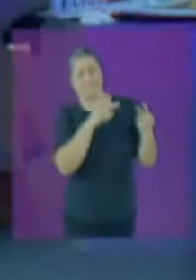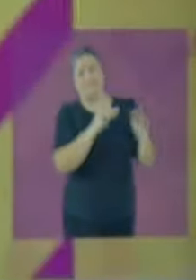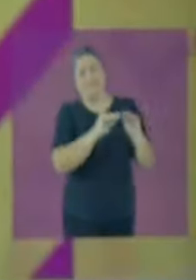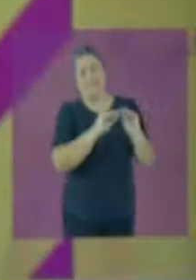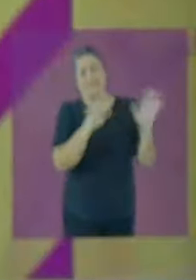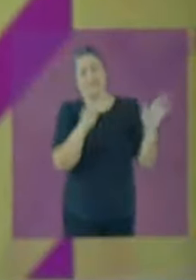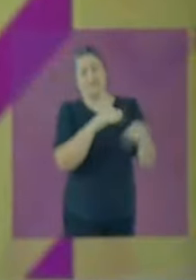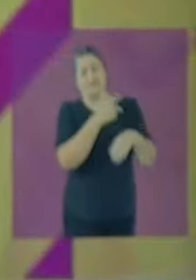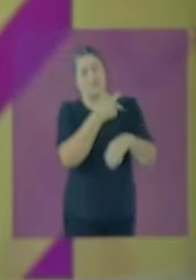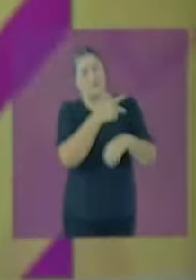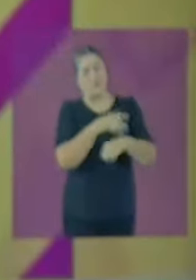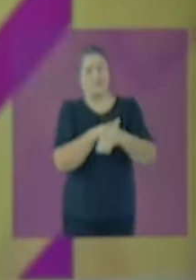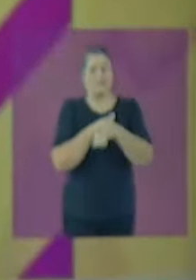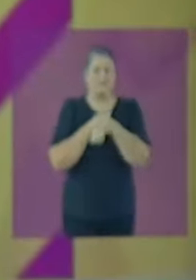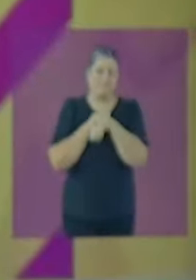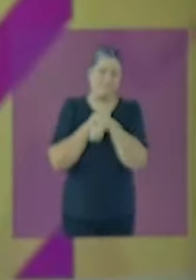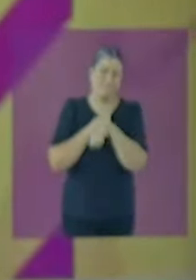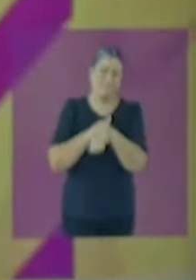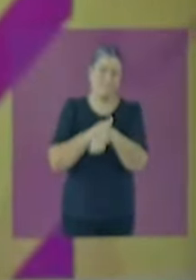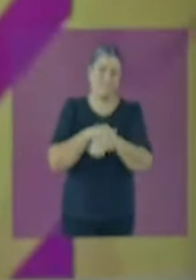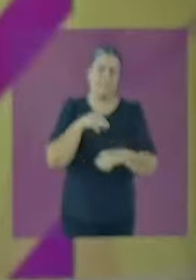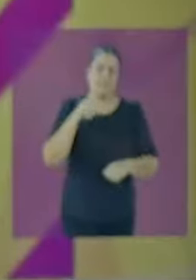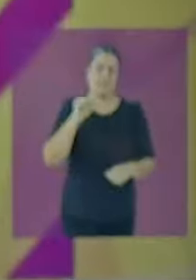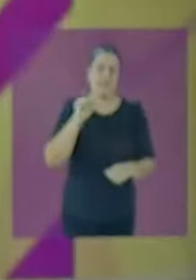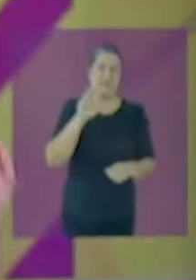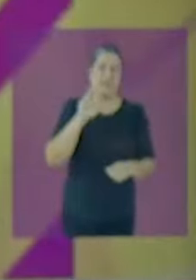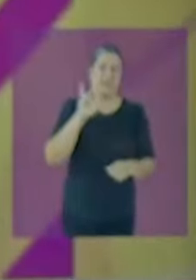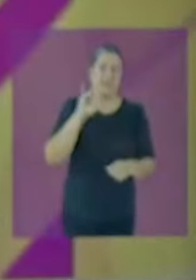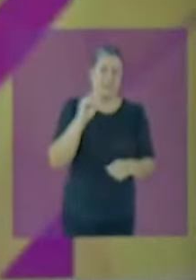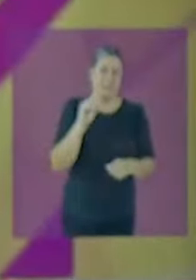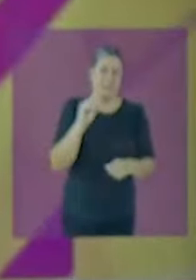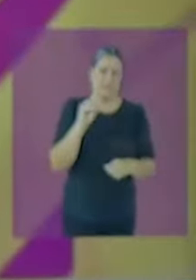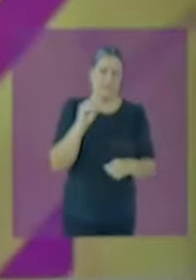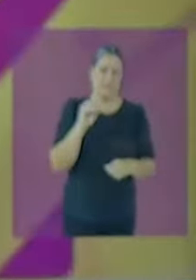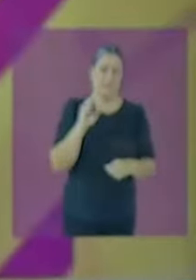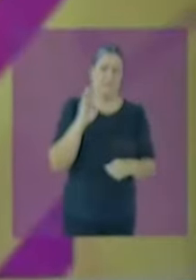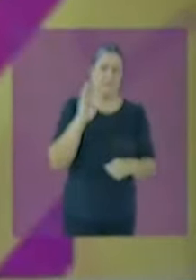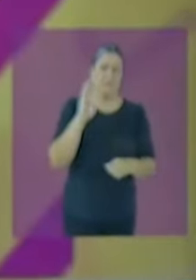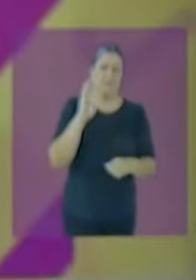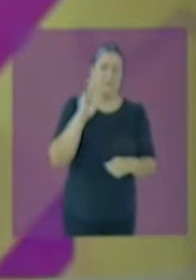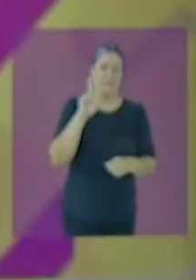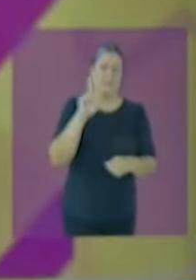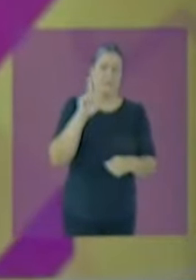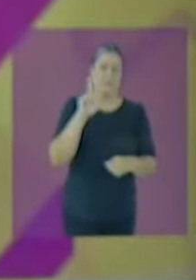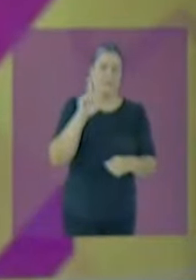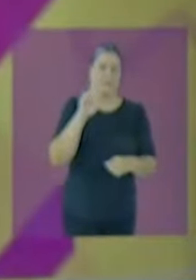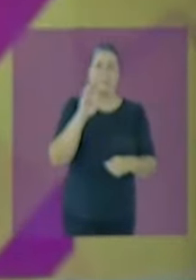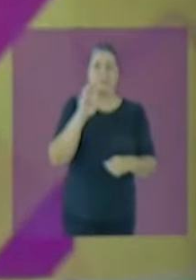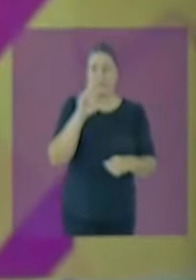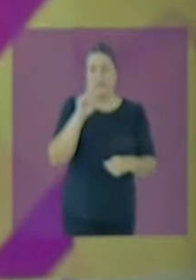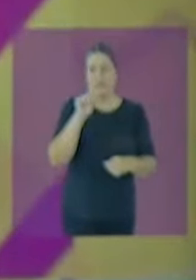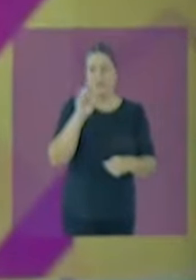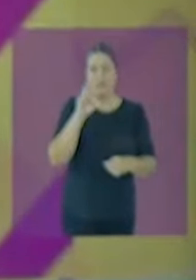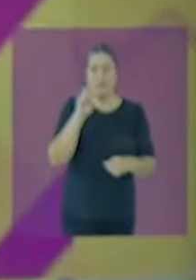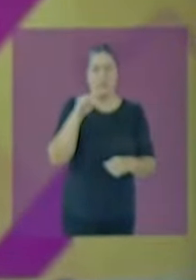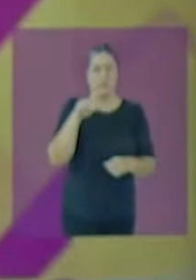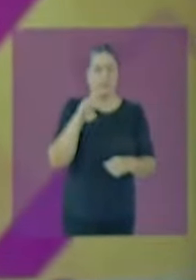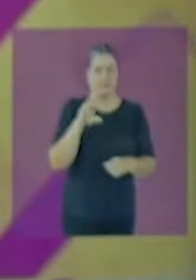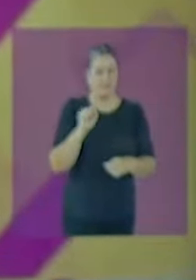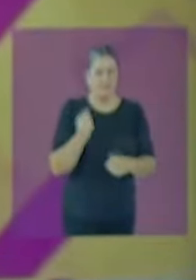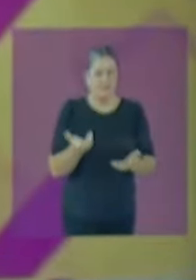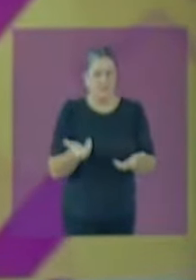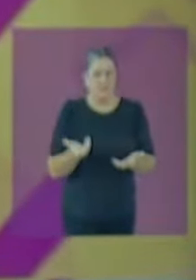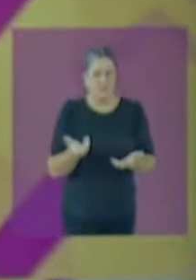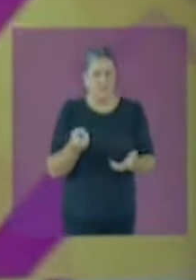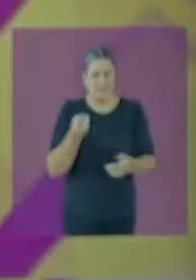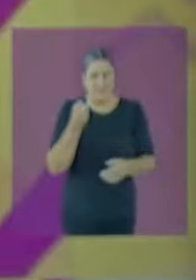son quienes están todos los días expuestos a los trámites, a los servicios, a la revisión de obras. Así que, en resumen, es